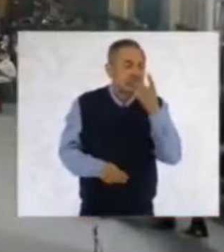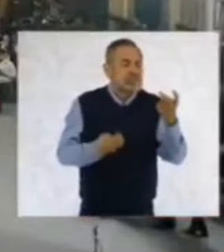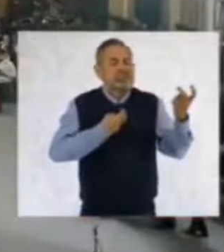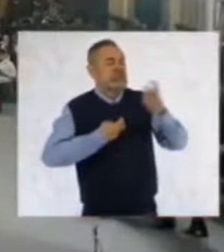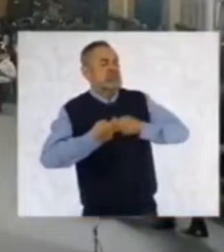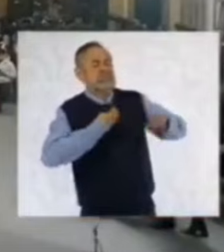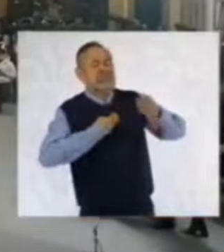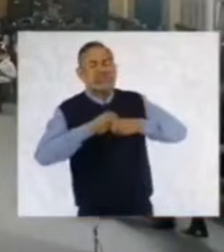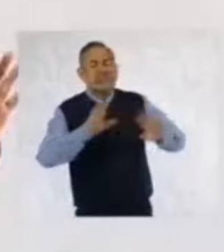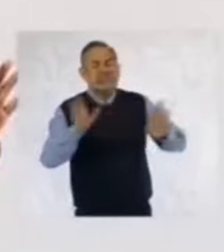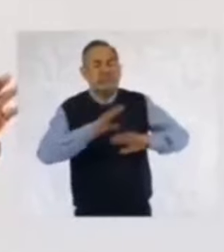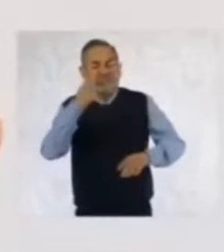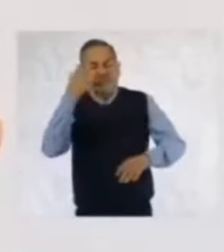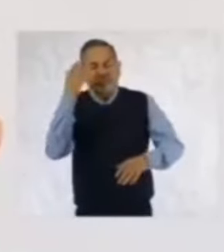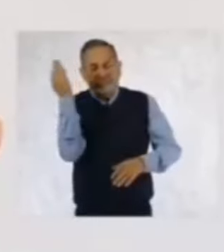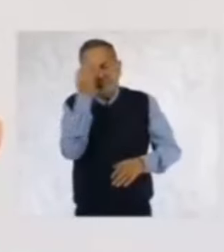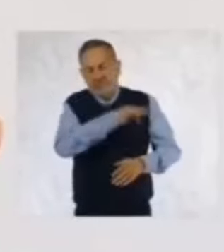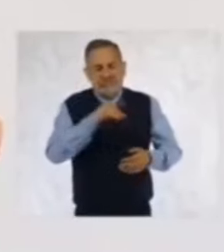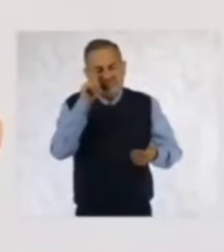no